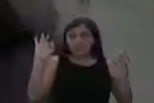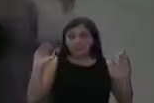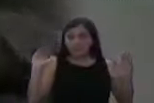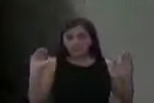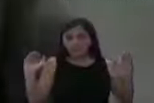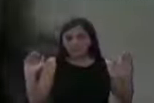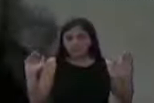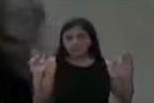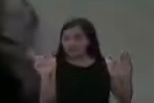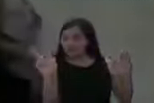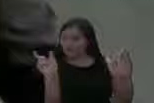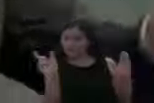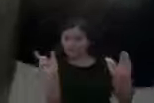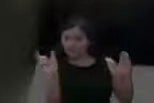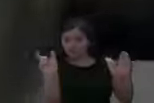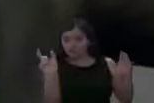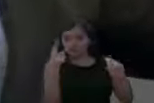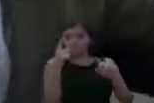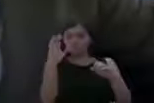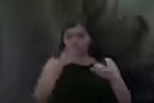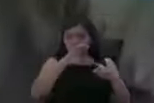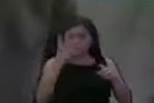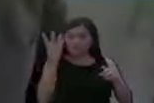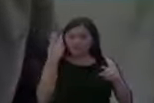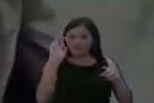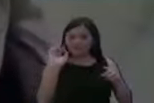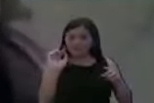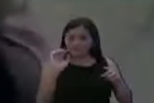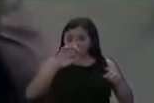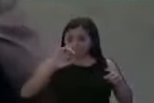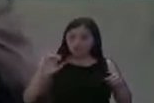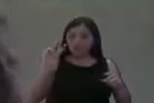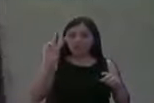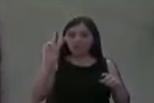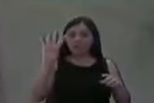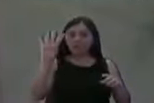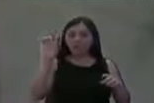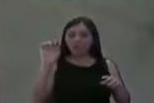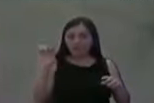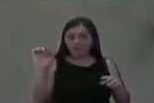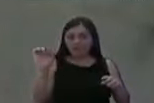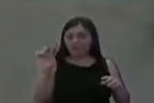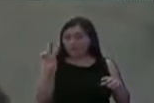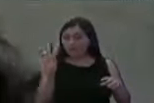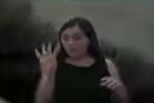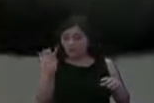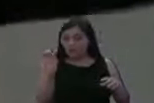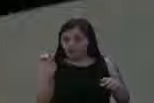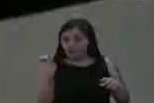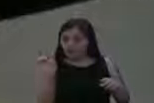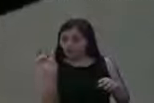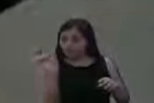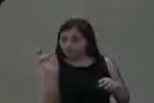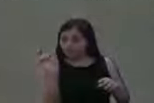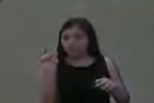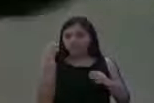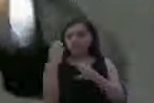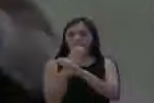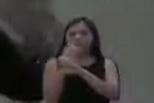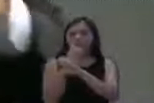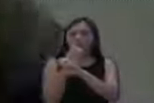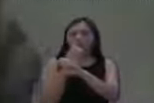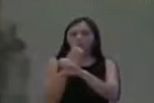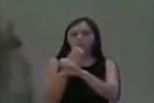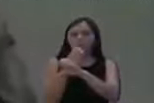decir $4,000 y sobre eso se calcula el 75 por es de decir qué sé yo bueno saquen